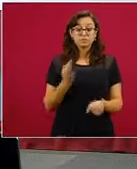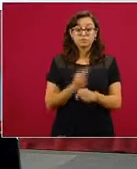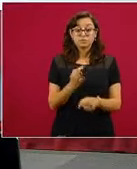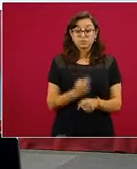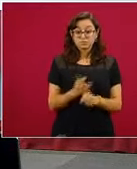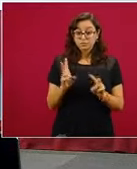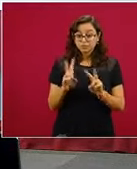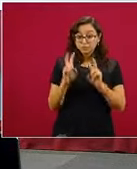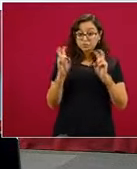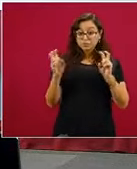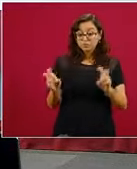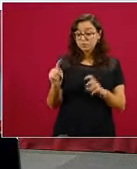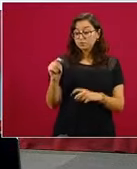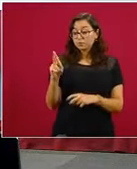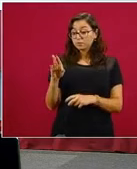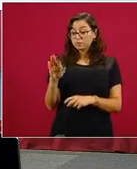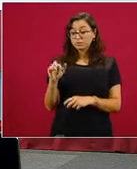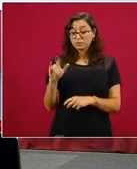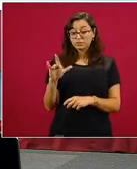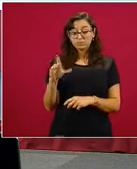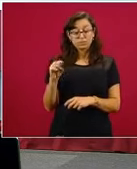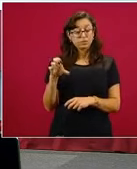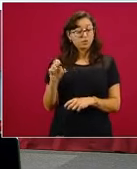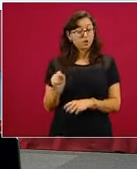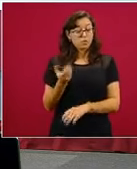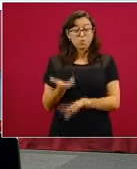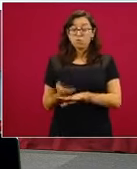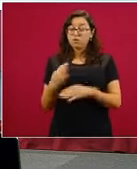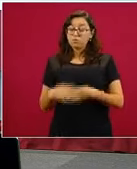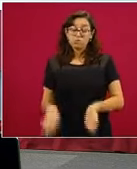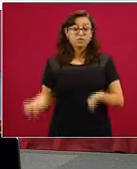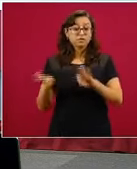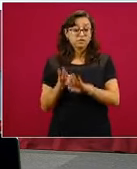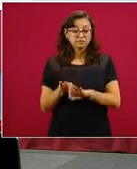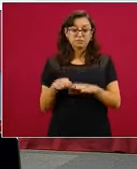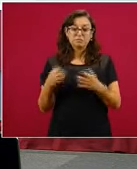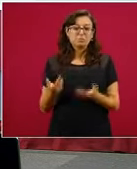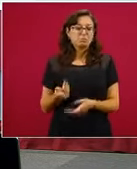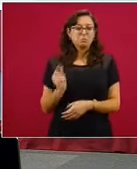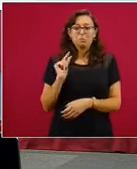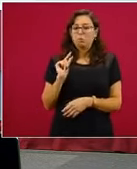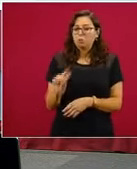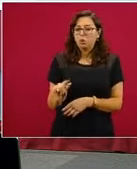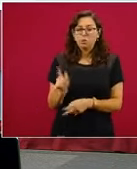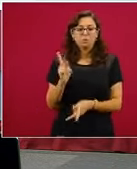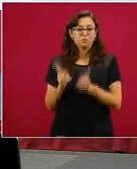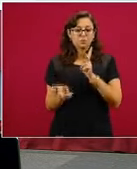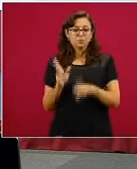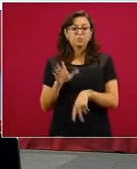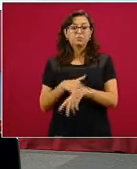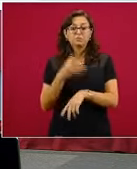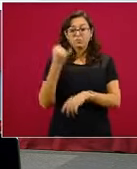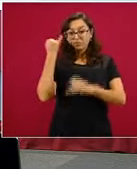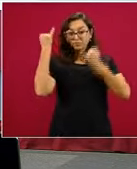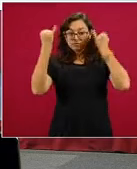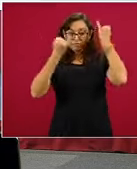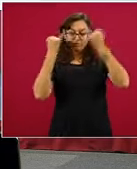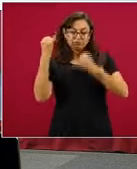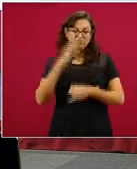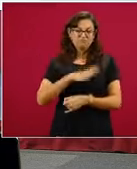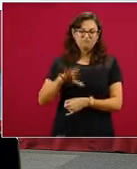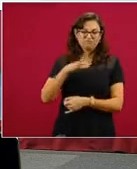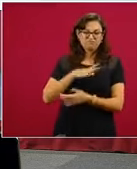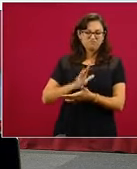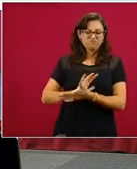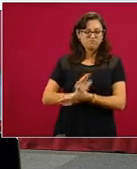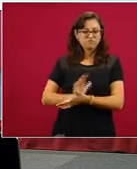tan importante como lo es la tuberculosis. Y quiero decirles que es un tema importante porque el estigma y la discriminación que existe alrededor de esta enfermedad,